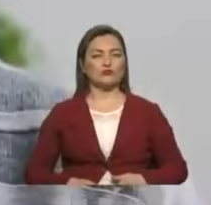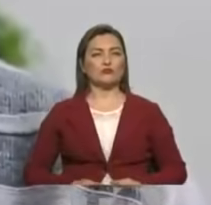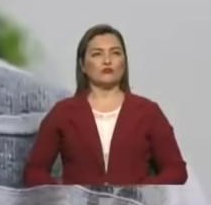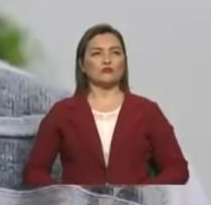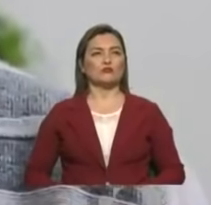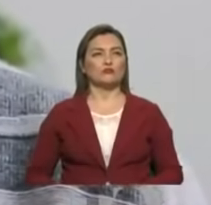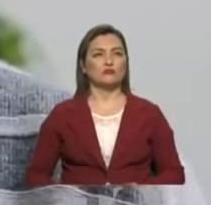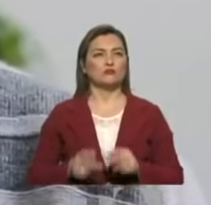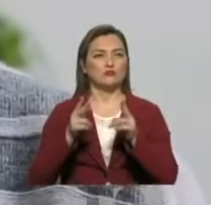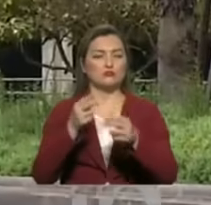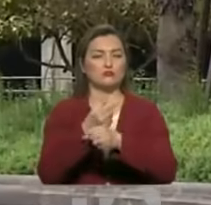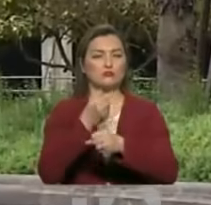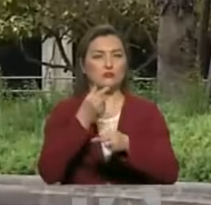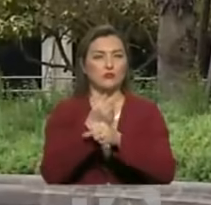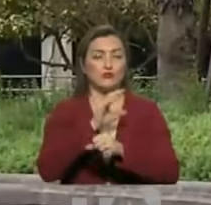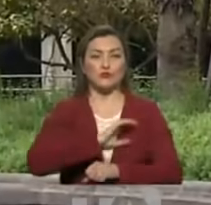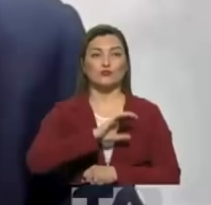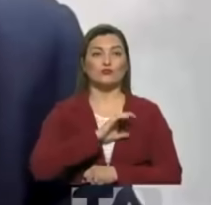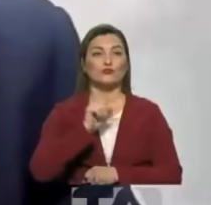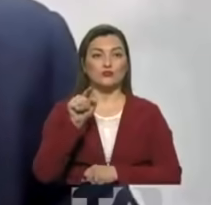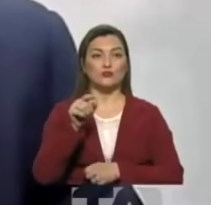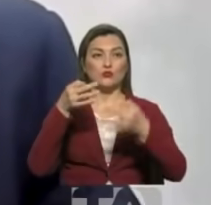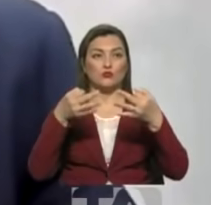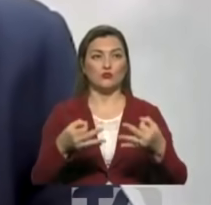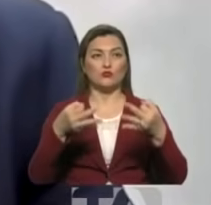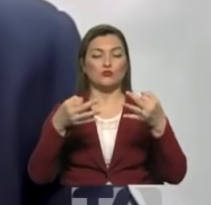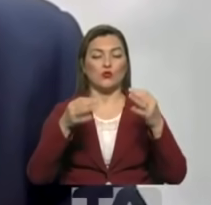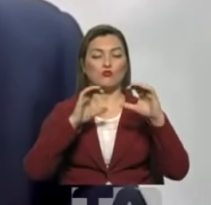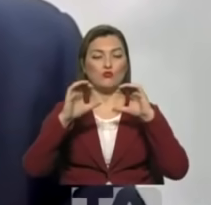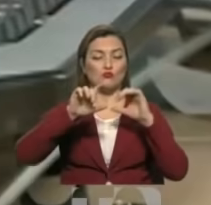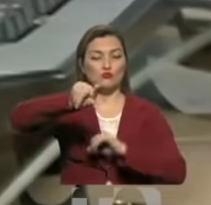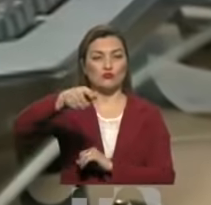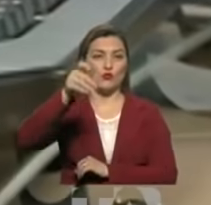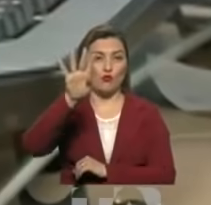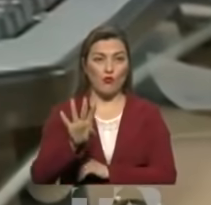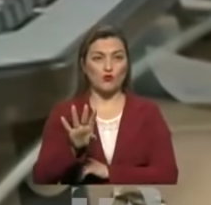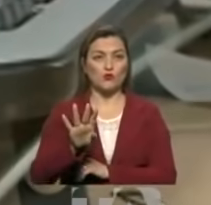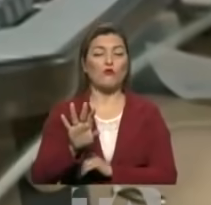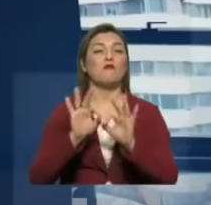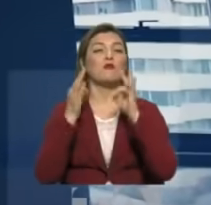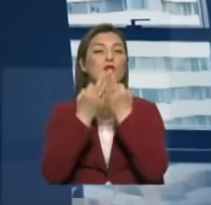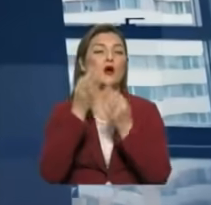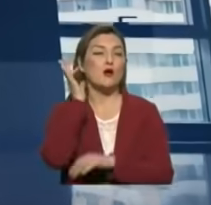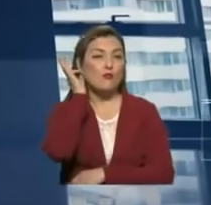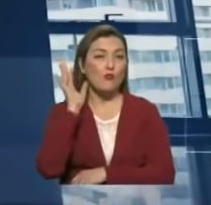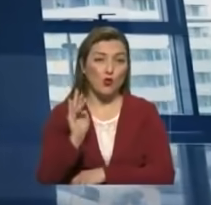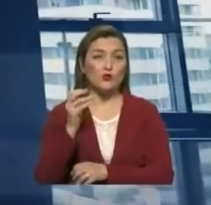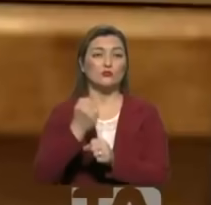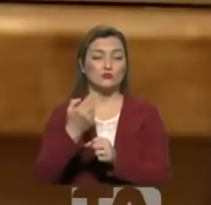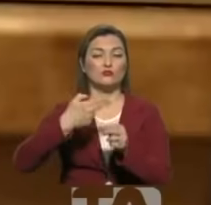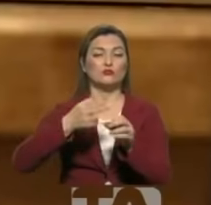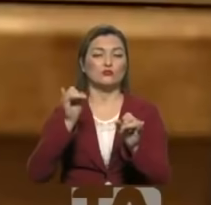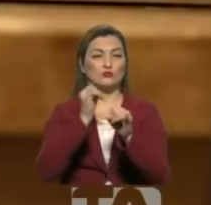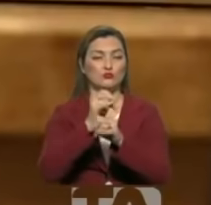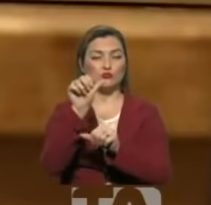Fue el mismo gerente de M Seguridad del municipio quien confirmó a este medio de comunicación que familiares de su esposa están trabajando en la entidad